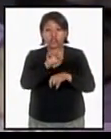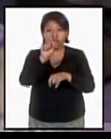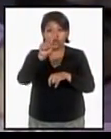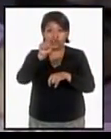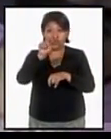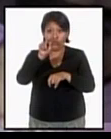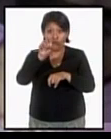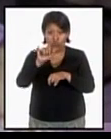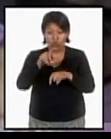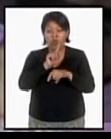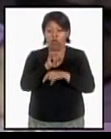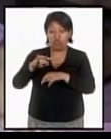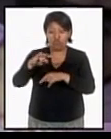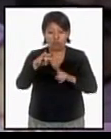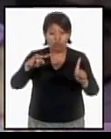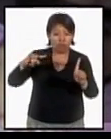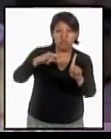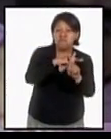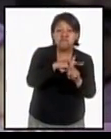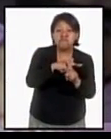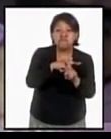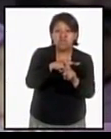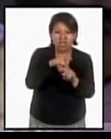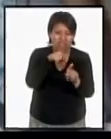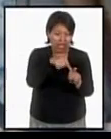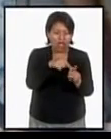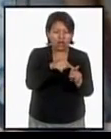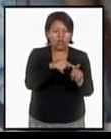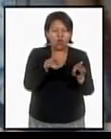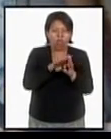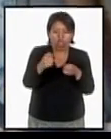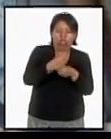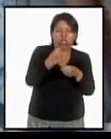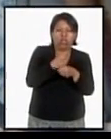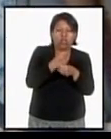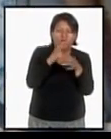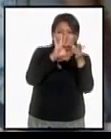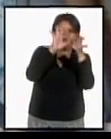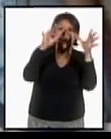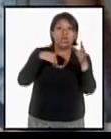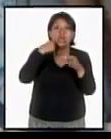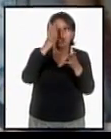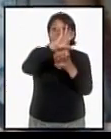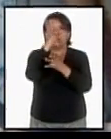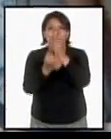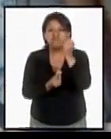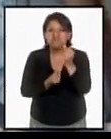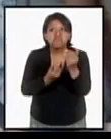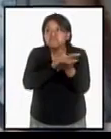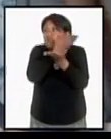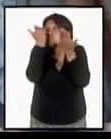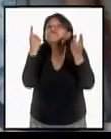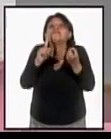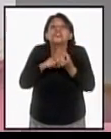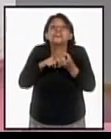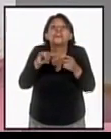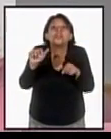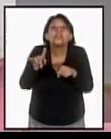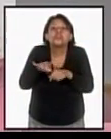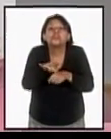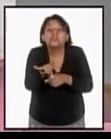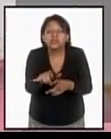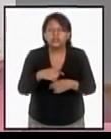arrolló en la calzada de Tlalpan cuando se encontraba en estado de shock y huía desesperado. ¿Cuánto vale la vida de usted?